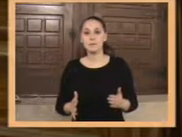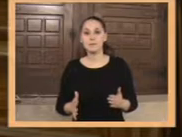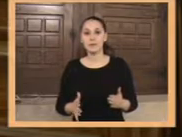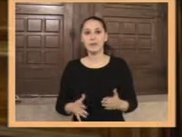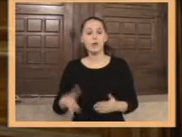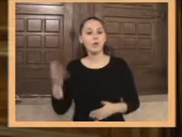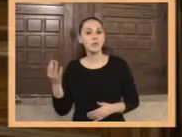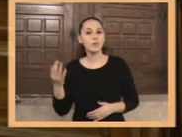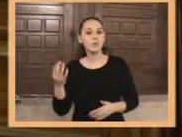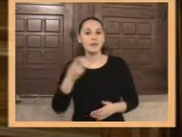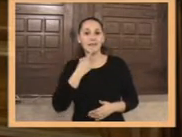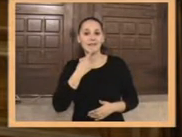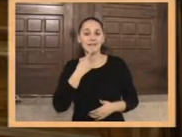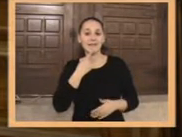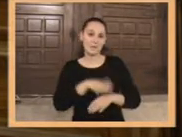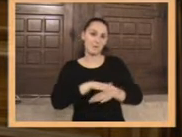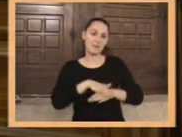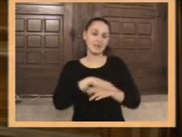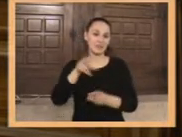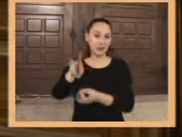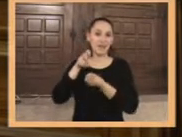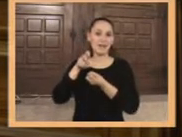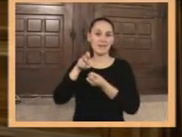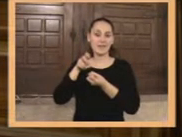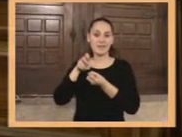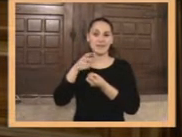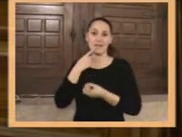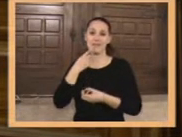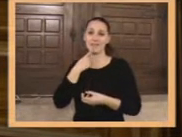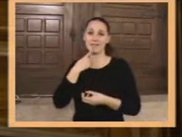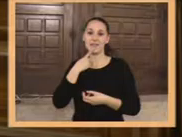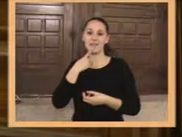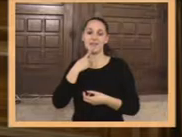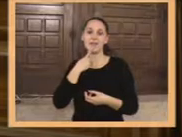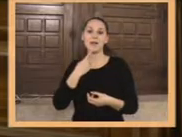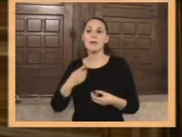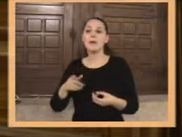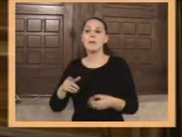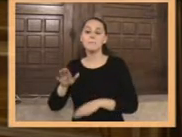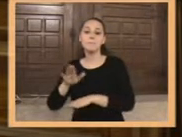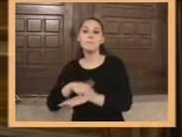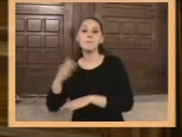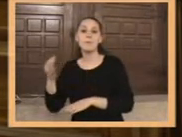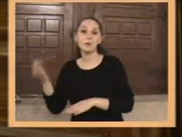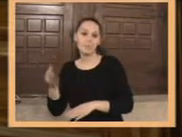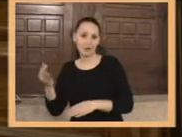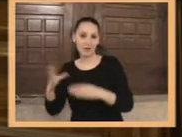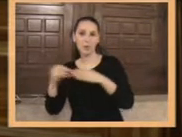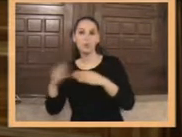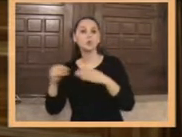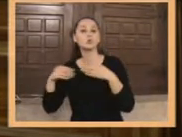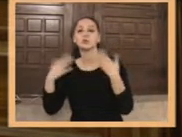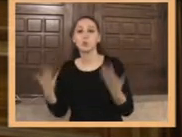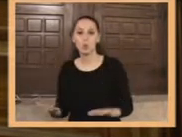no, el Ministerio de Hacienda no podría dar por concluido el expediente. Y por lo tanto, bueno, pues había que hacer,